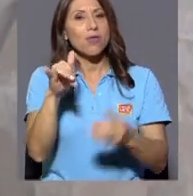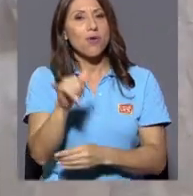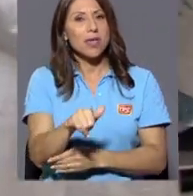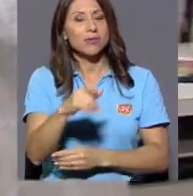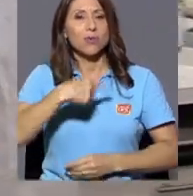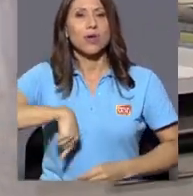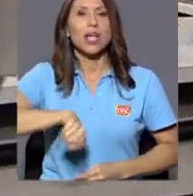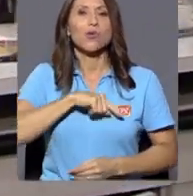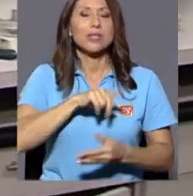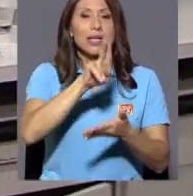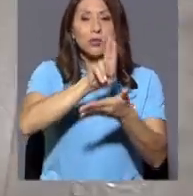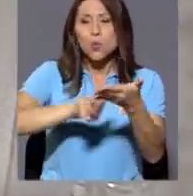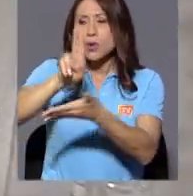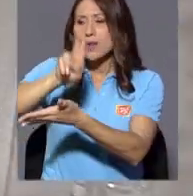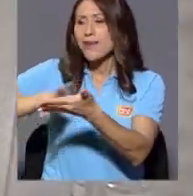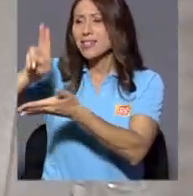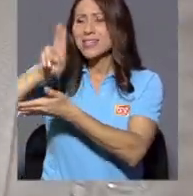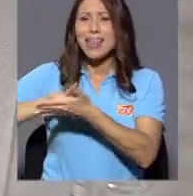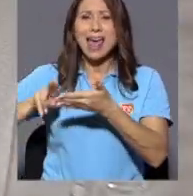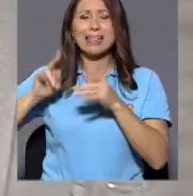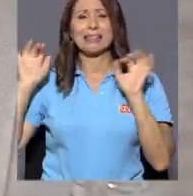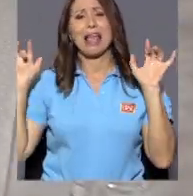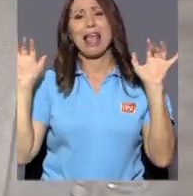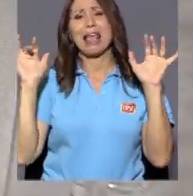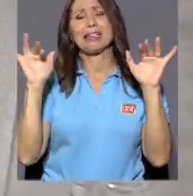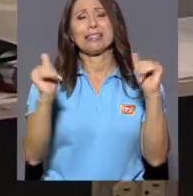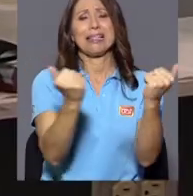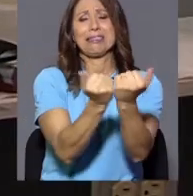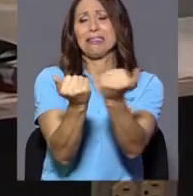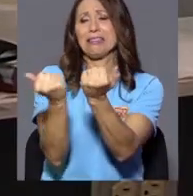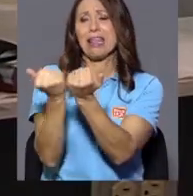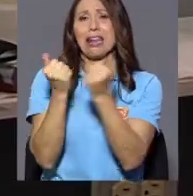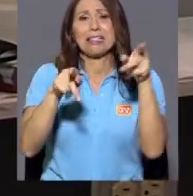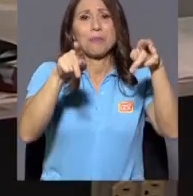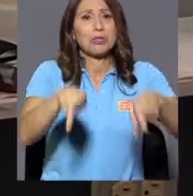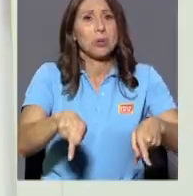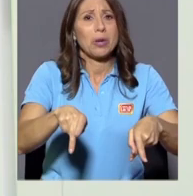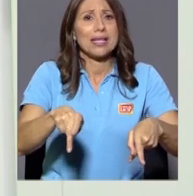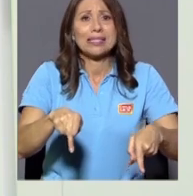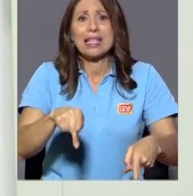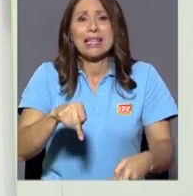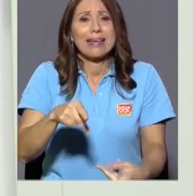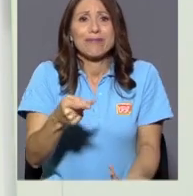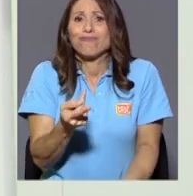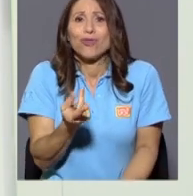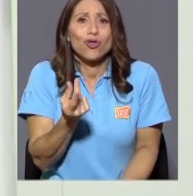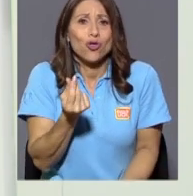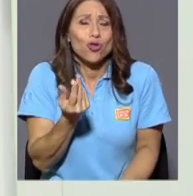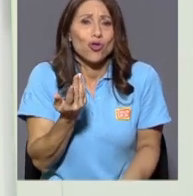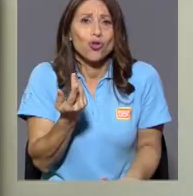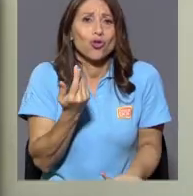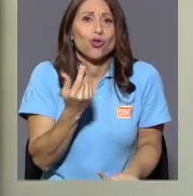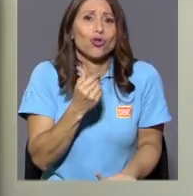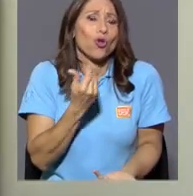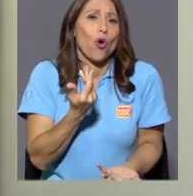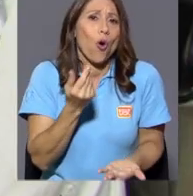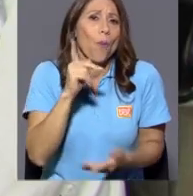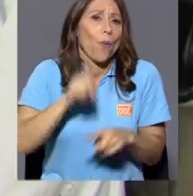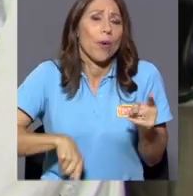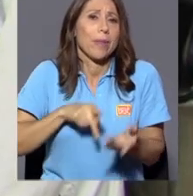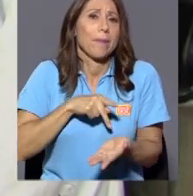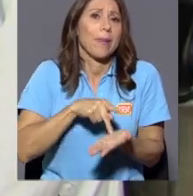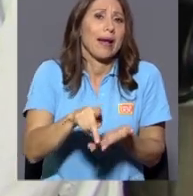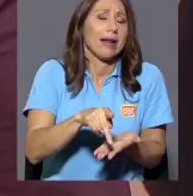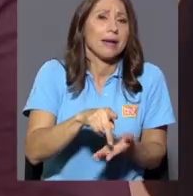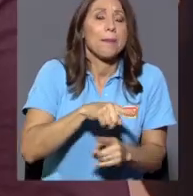estén llenas de aquellos que no tienen para pagar de repente otro ámbito pero que encuentra en